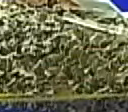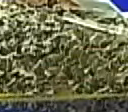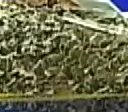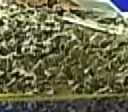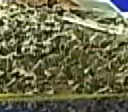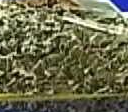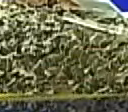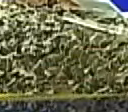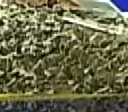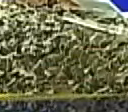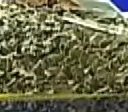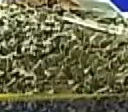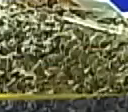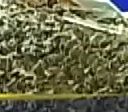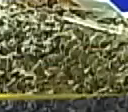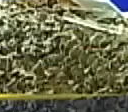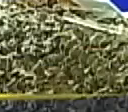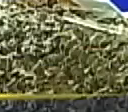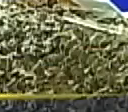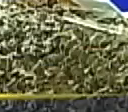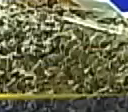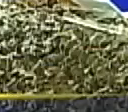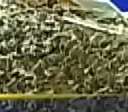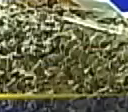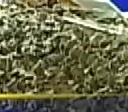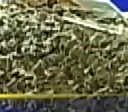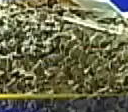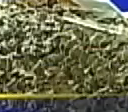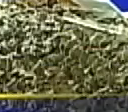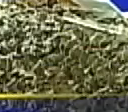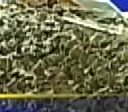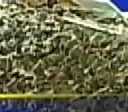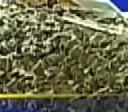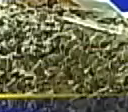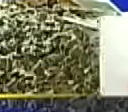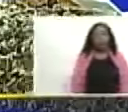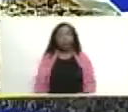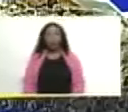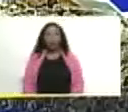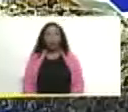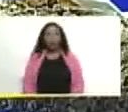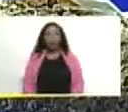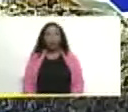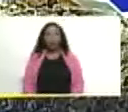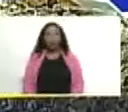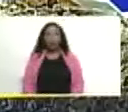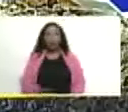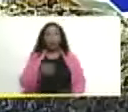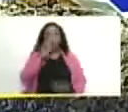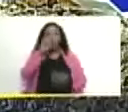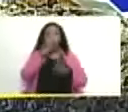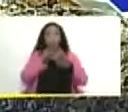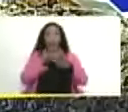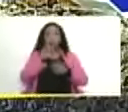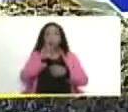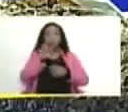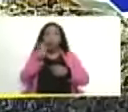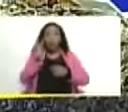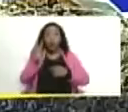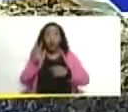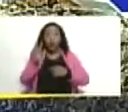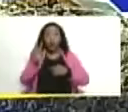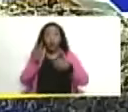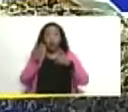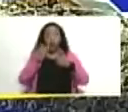así, en un chasquido. Nos estábamos despidiendo del 2022 y ahora